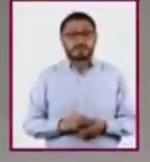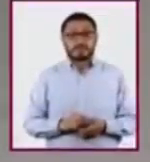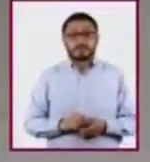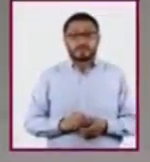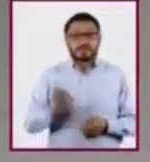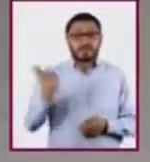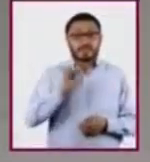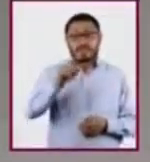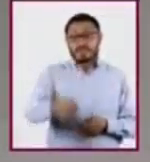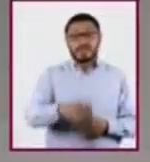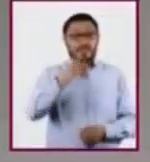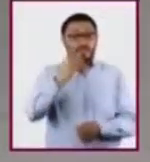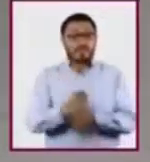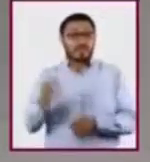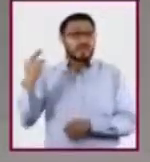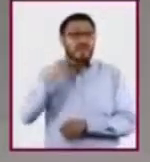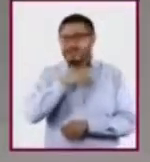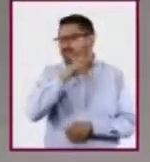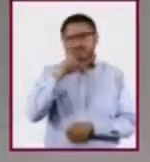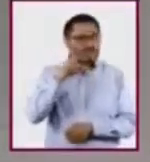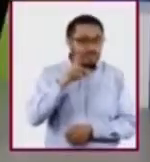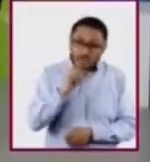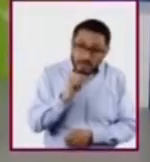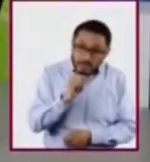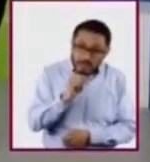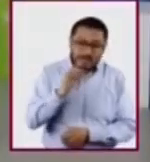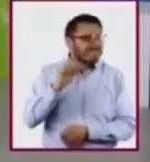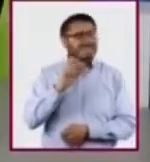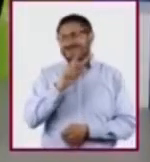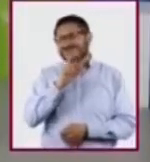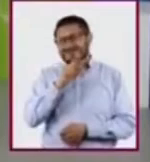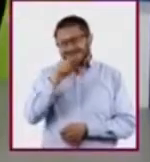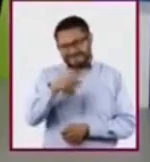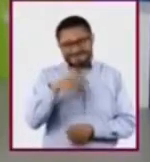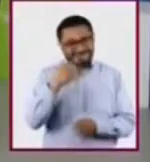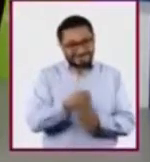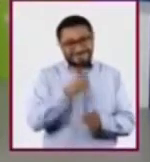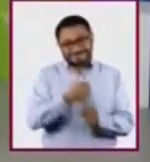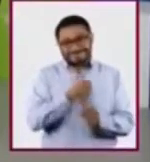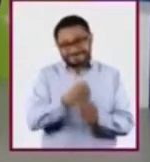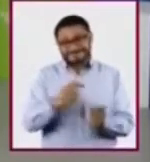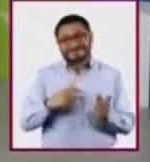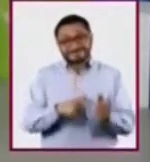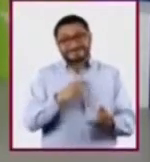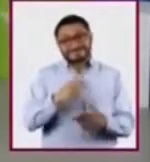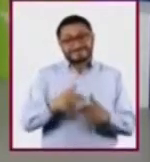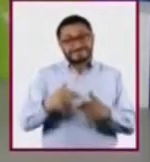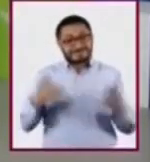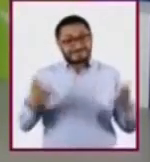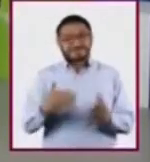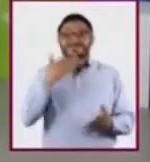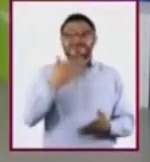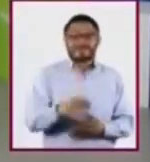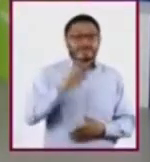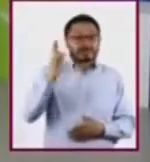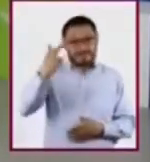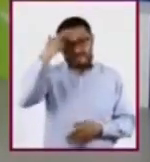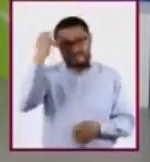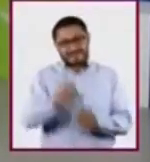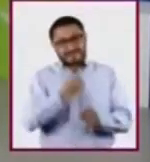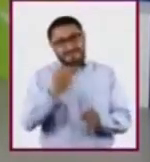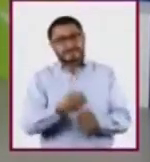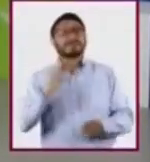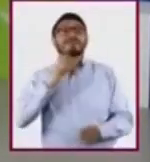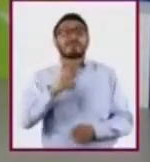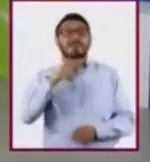Si no te sale a la primera, no te preocupes. Sigue intentándolo hasta que lo puedas realizar y recuerda que la práctica te ayuda